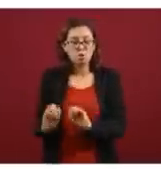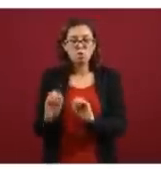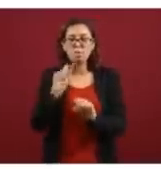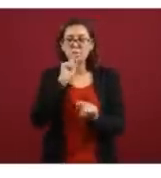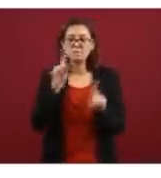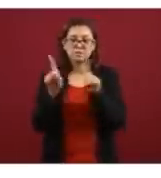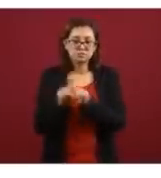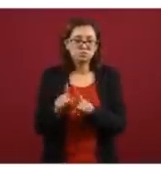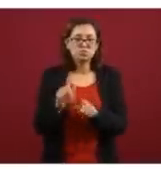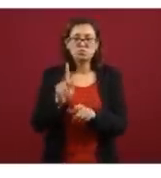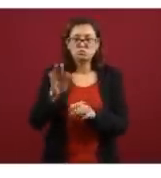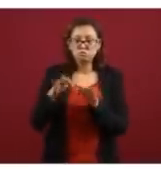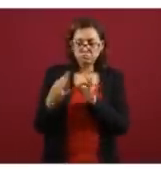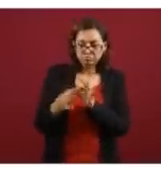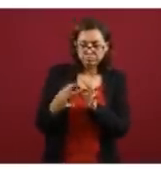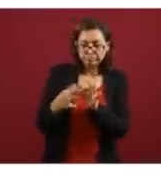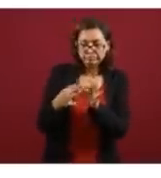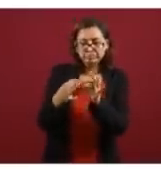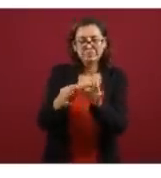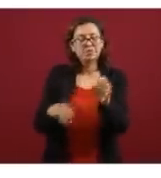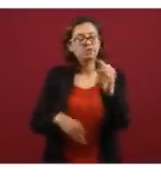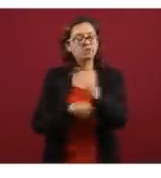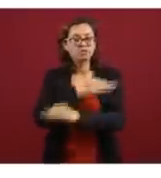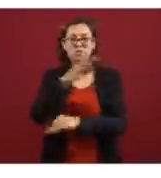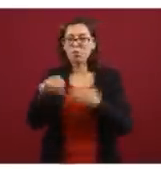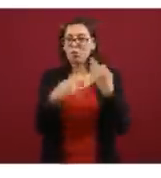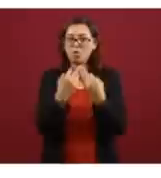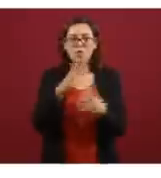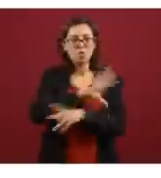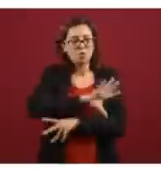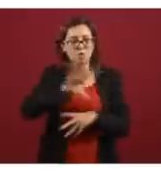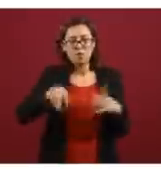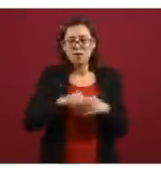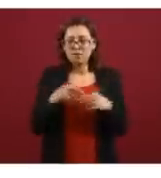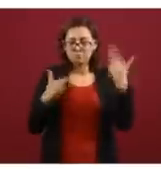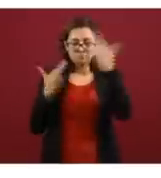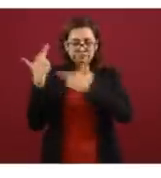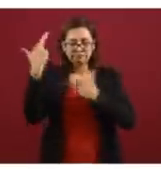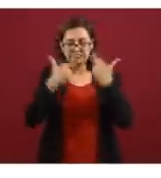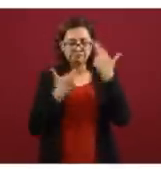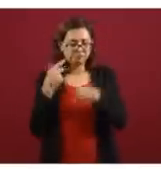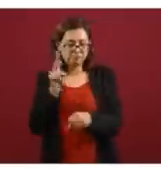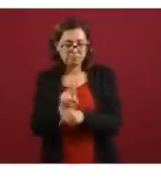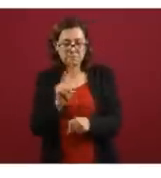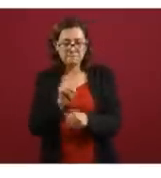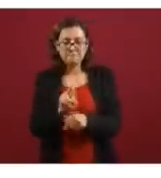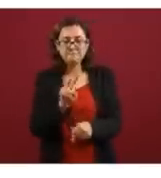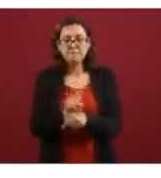programa de abastecimiento, pero todo se está revisando para poder